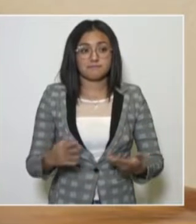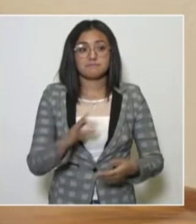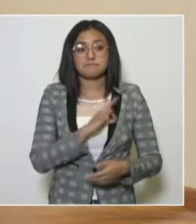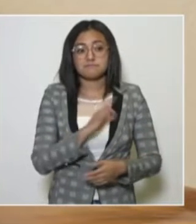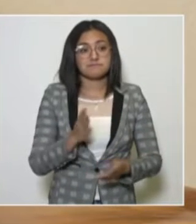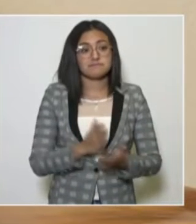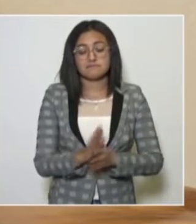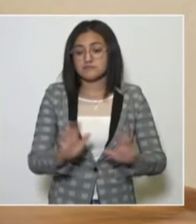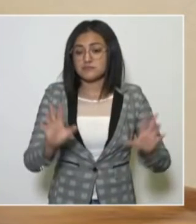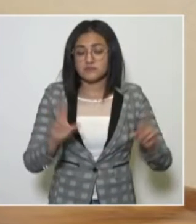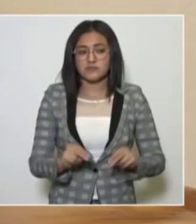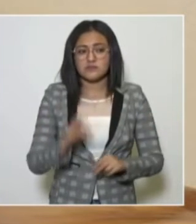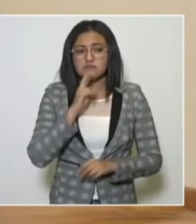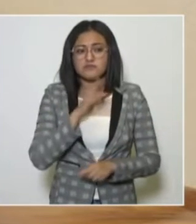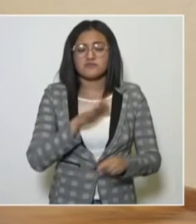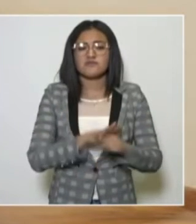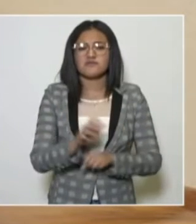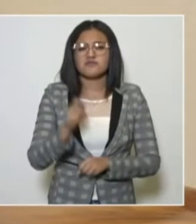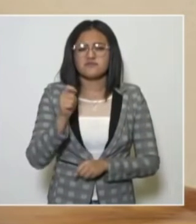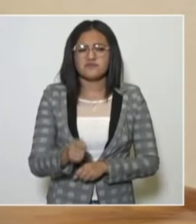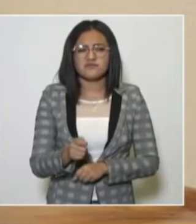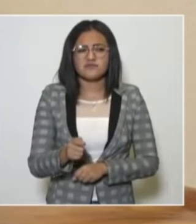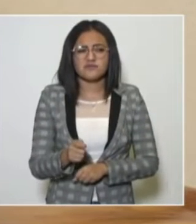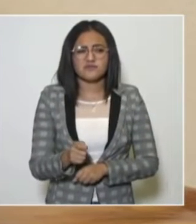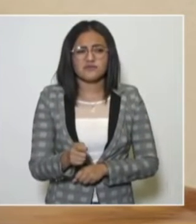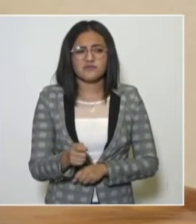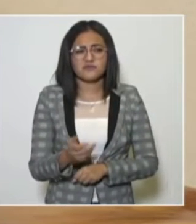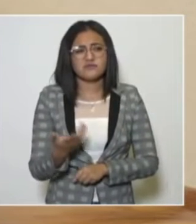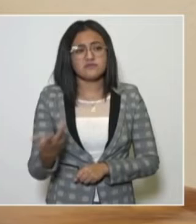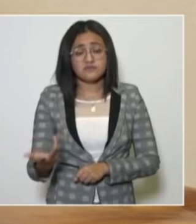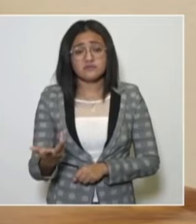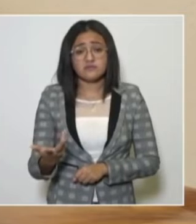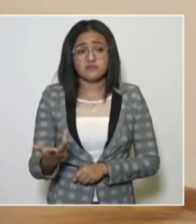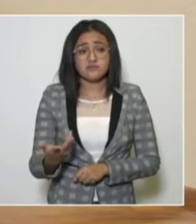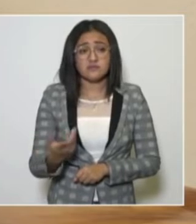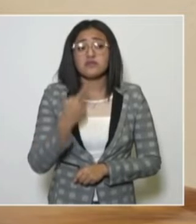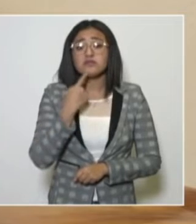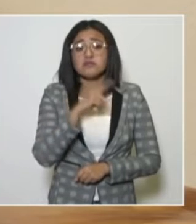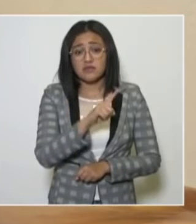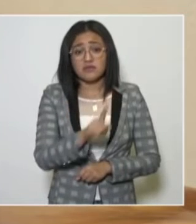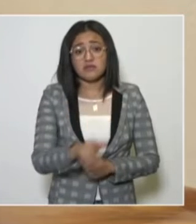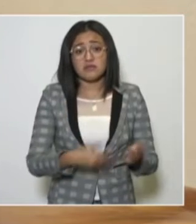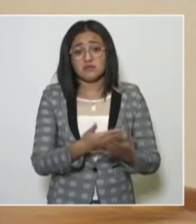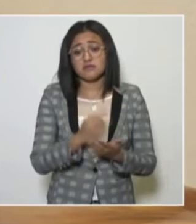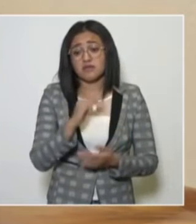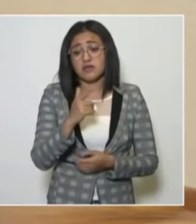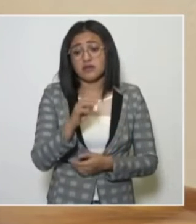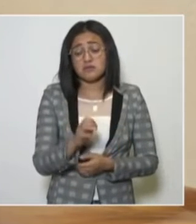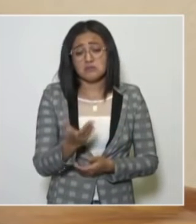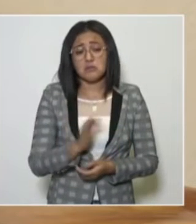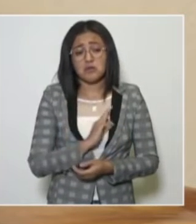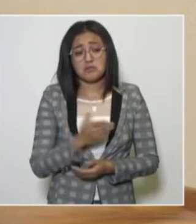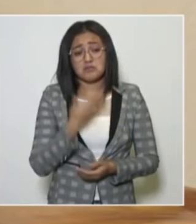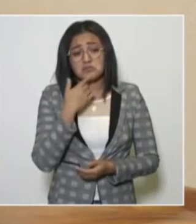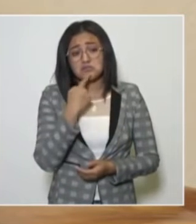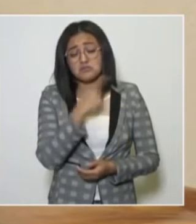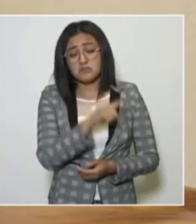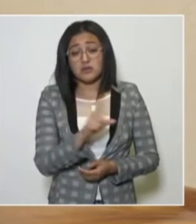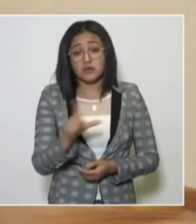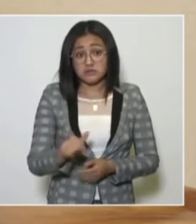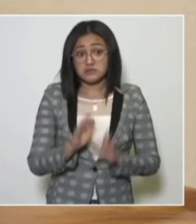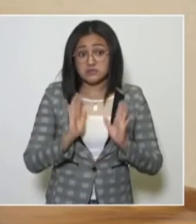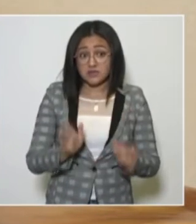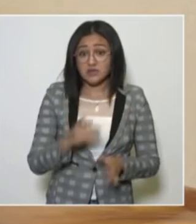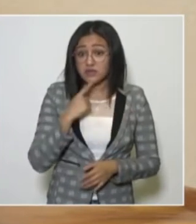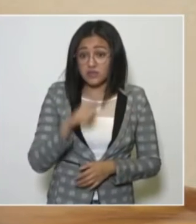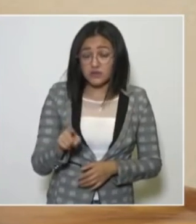impidiera y la respuesta fue que se presentaran denuncias ante la Fiscalía y una vez